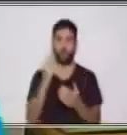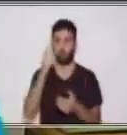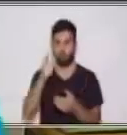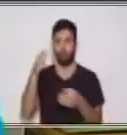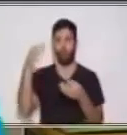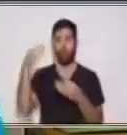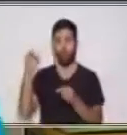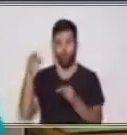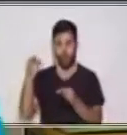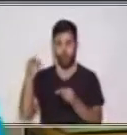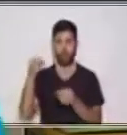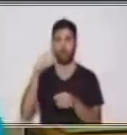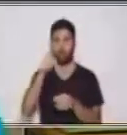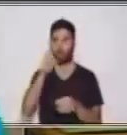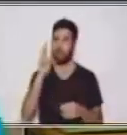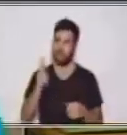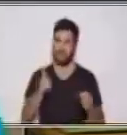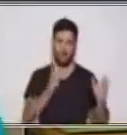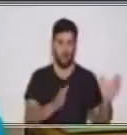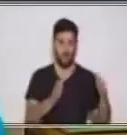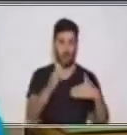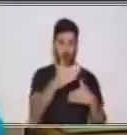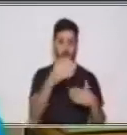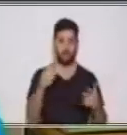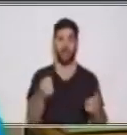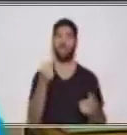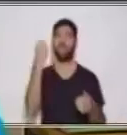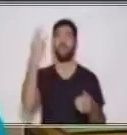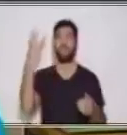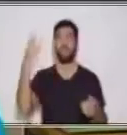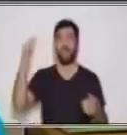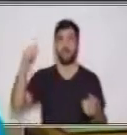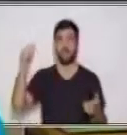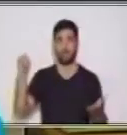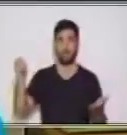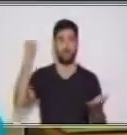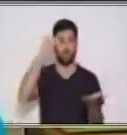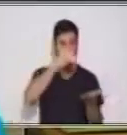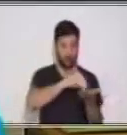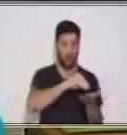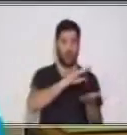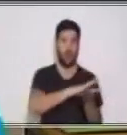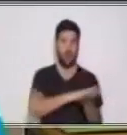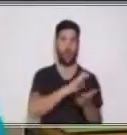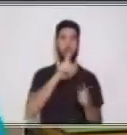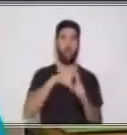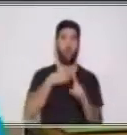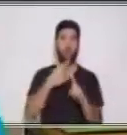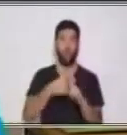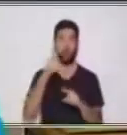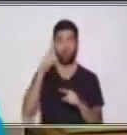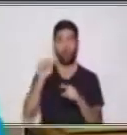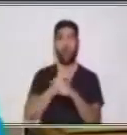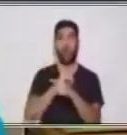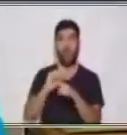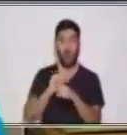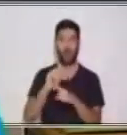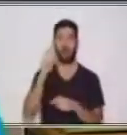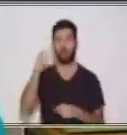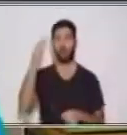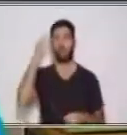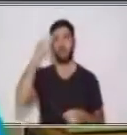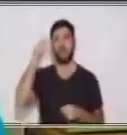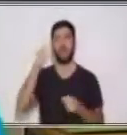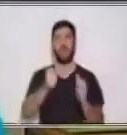hojas, le coloques siempre la fecha y el tema específico para que a la hora que repases puedas saber de qué se trata cada una